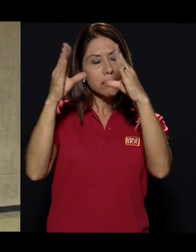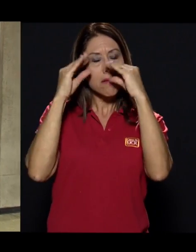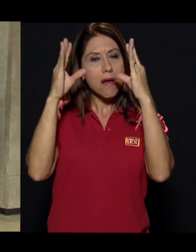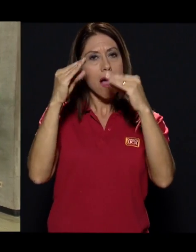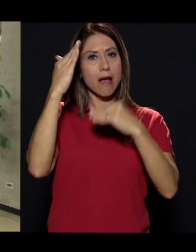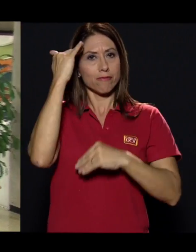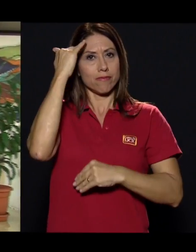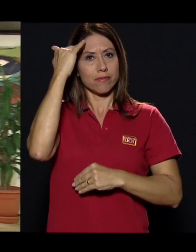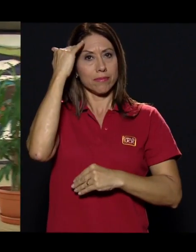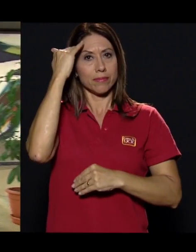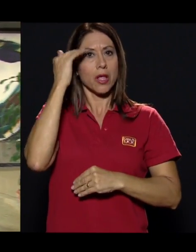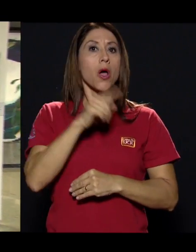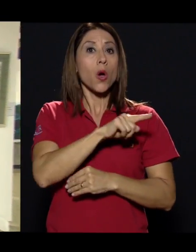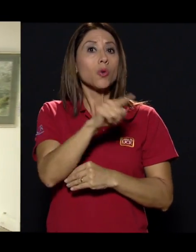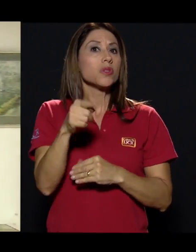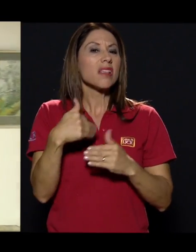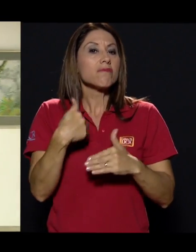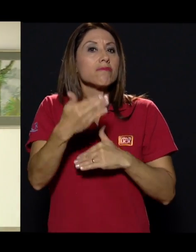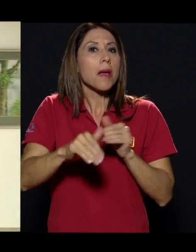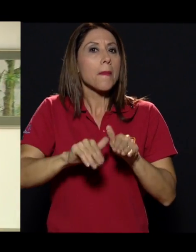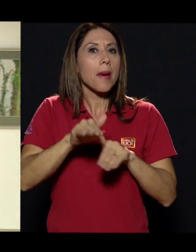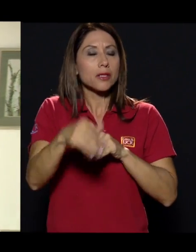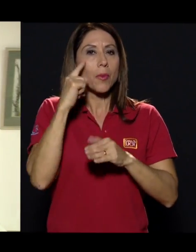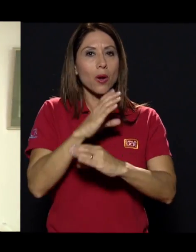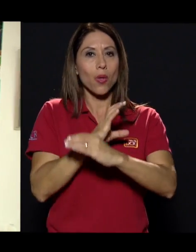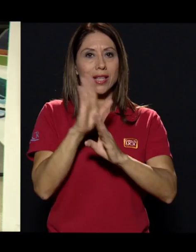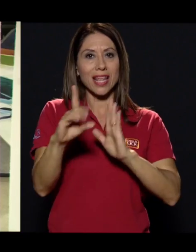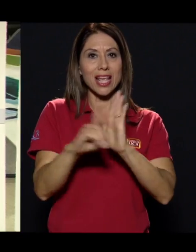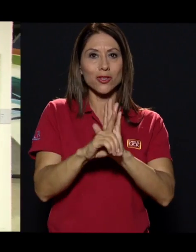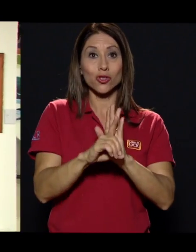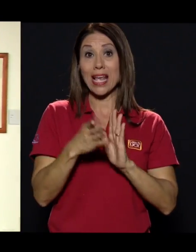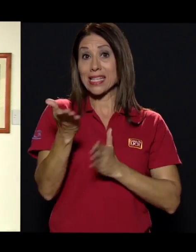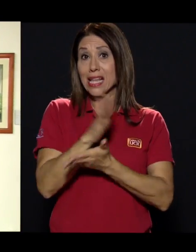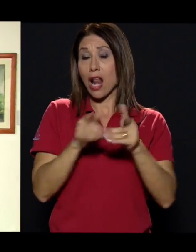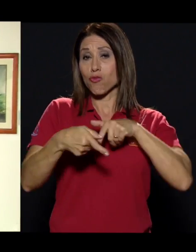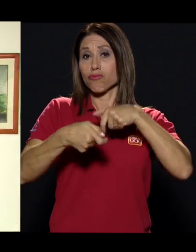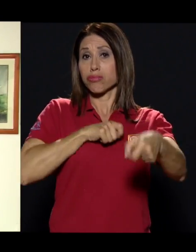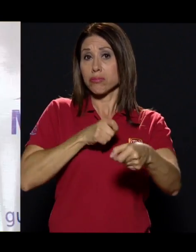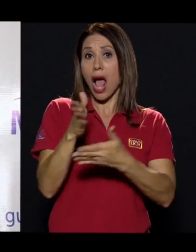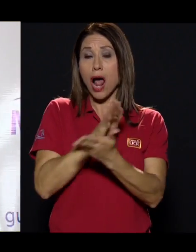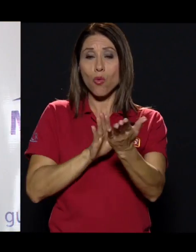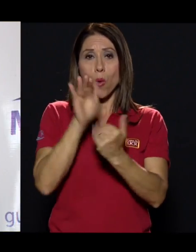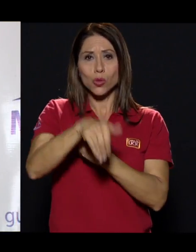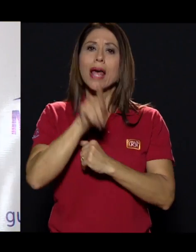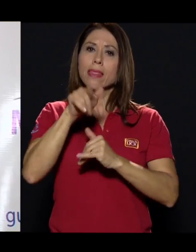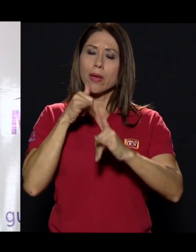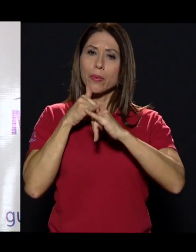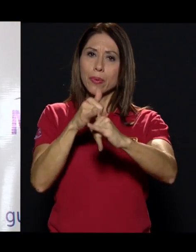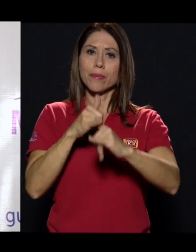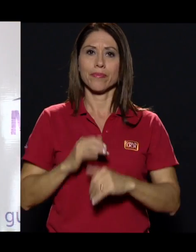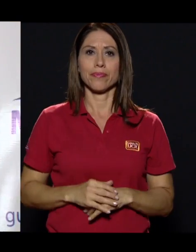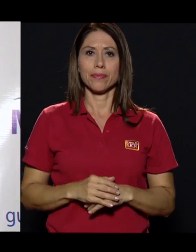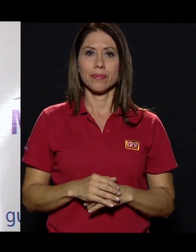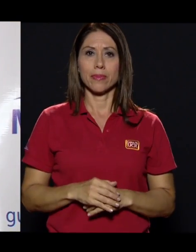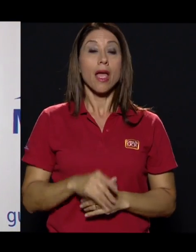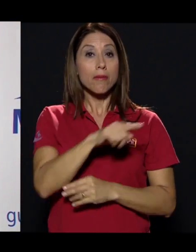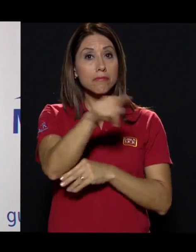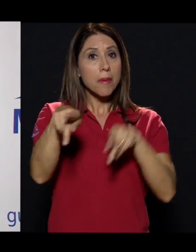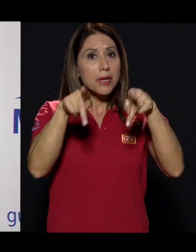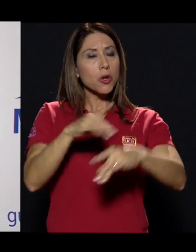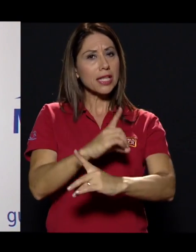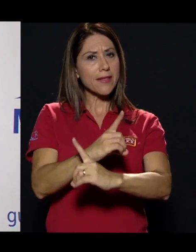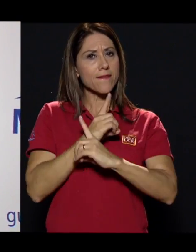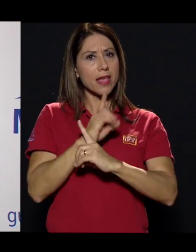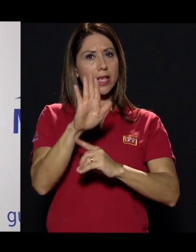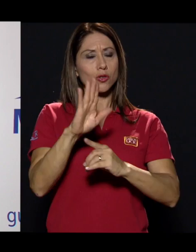informado, el siguiente paso para cuidar sus derechos es denunciar cualquier abuso o incumplimiento. El defender sus derechos permite que las personas